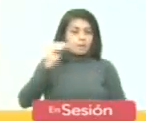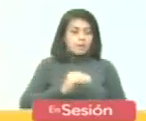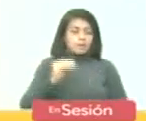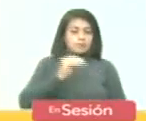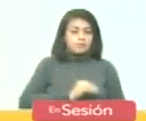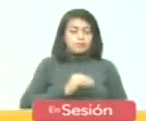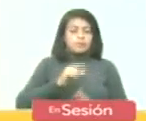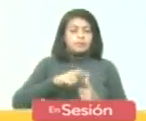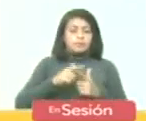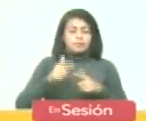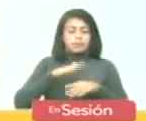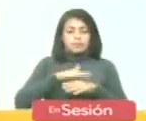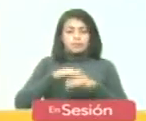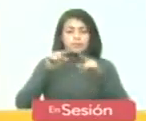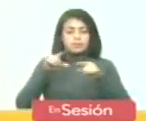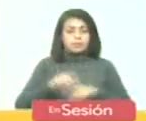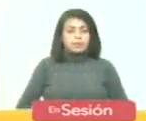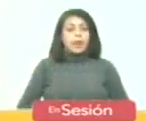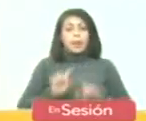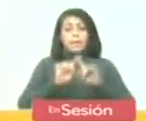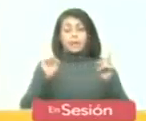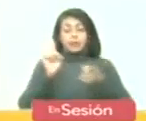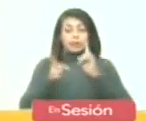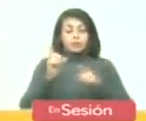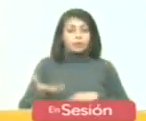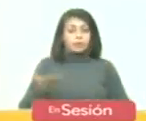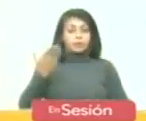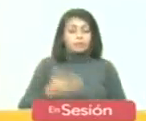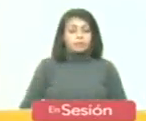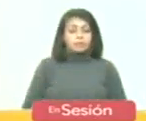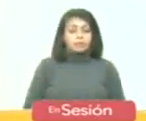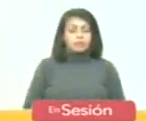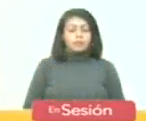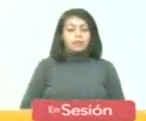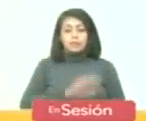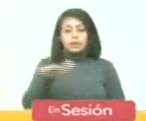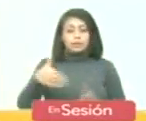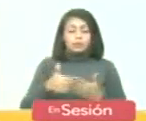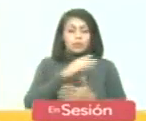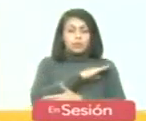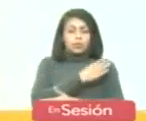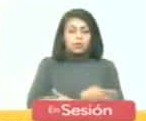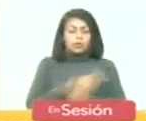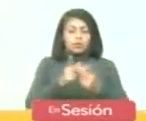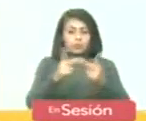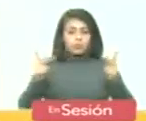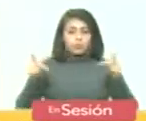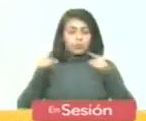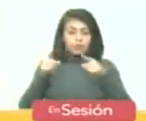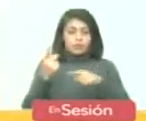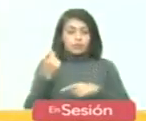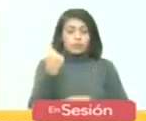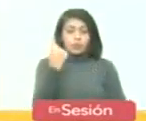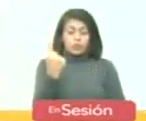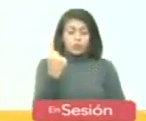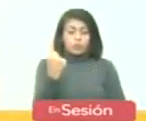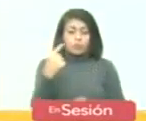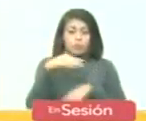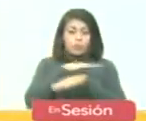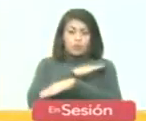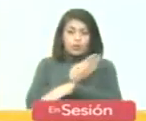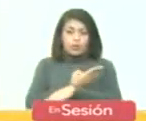para que esto ocurriera. Pero vean algo importante. Estaban todos los poderes públicos allí. Faltaba uno,